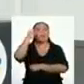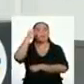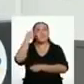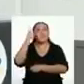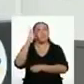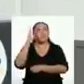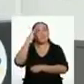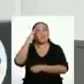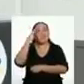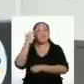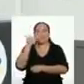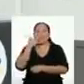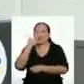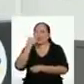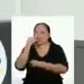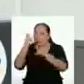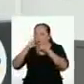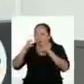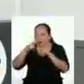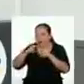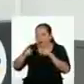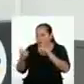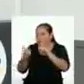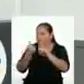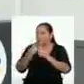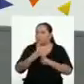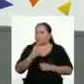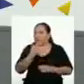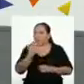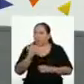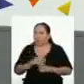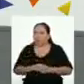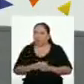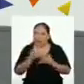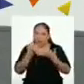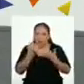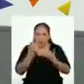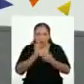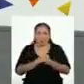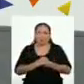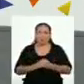Voy a llamar para averiguar directamente. Ahora mismo.